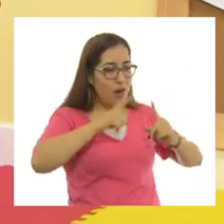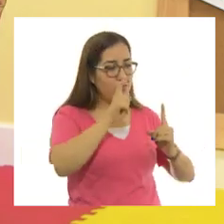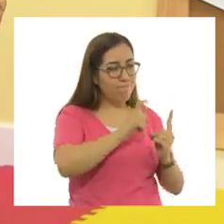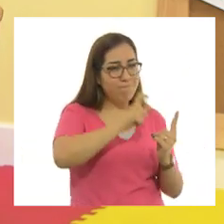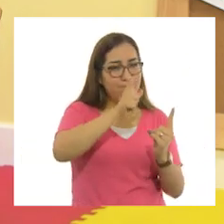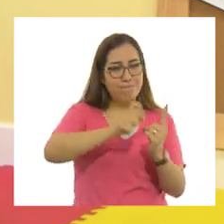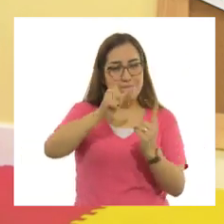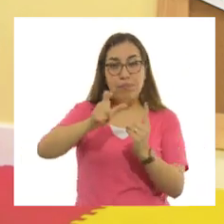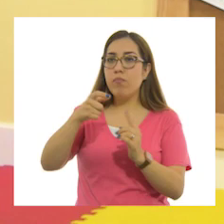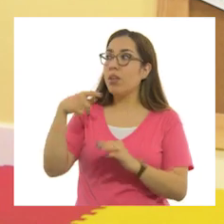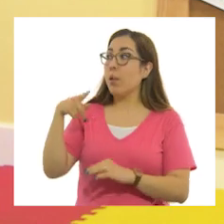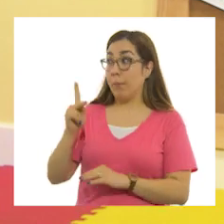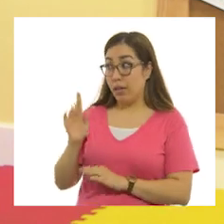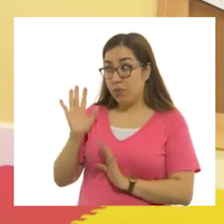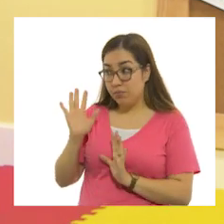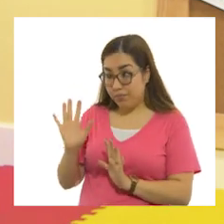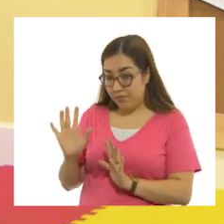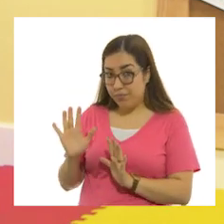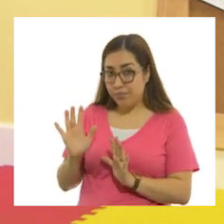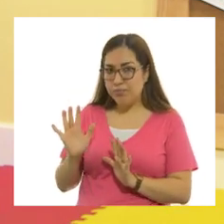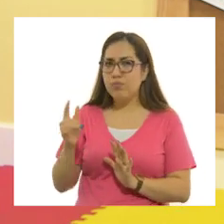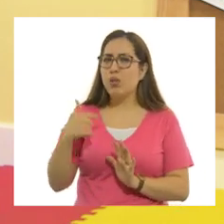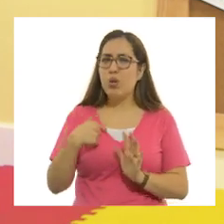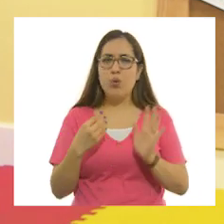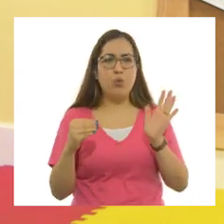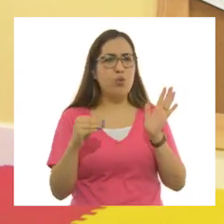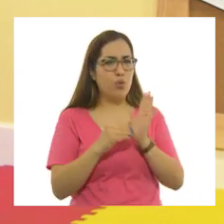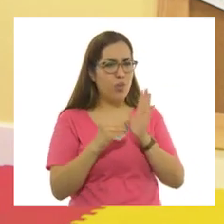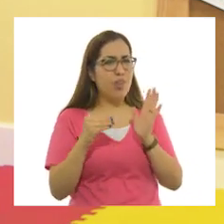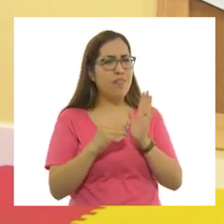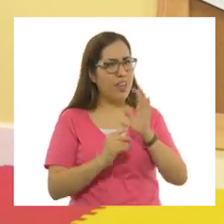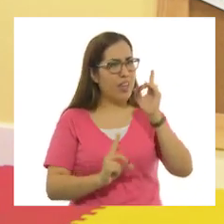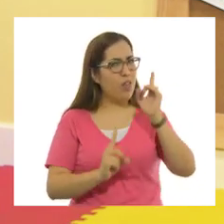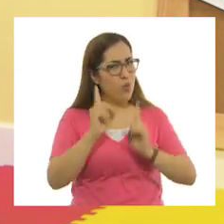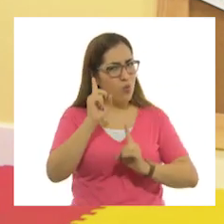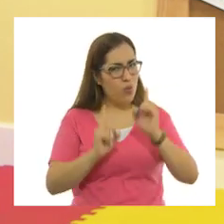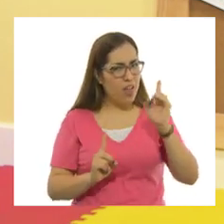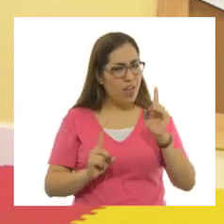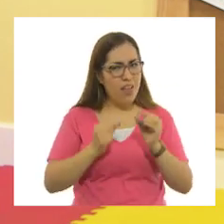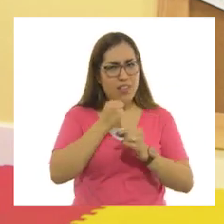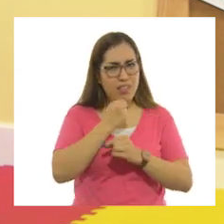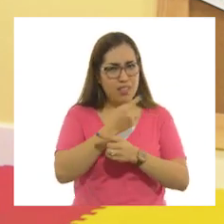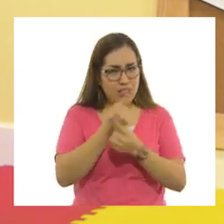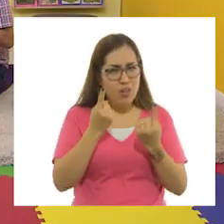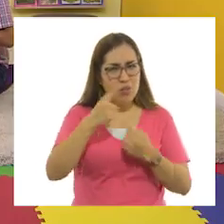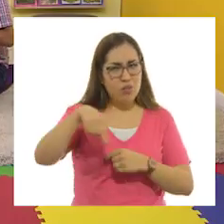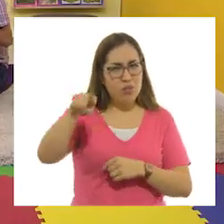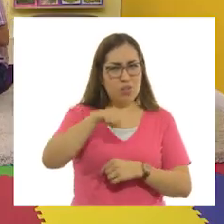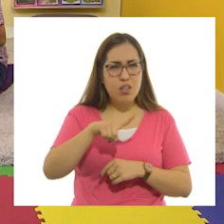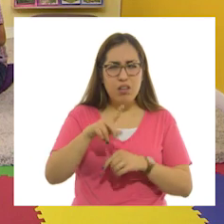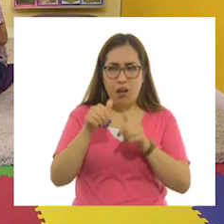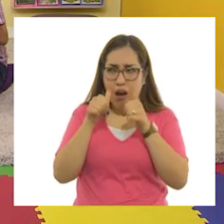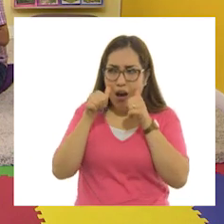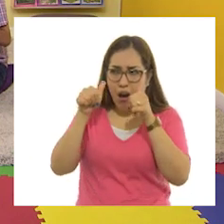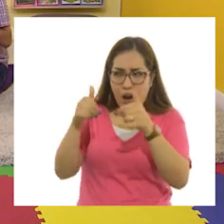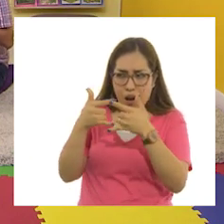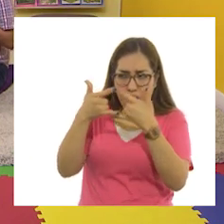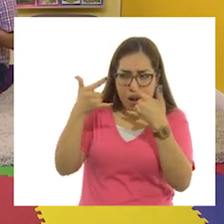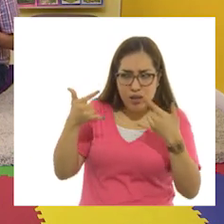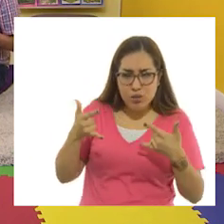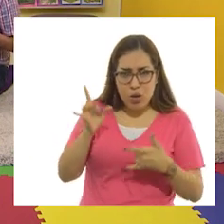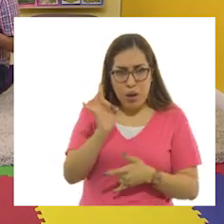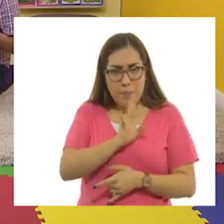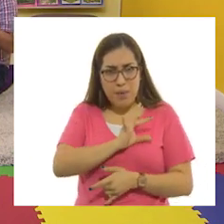pero ramón aún tengo dudas sobre si las niñas y niños deben escuchar historias de miedo mira adriana la